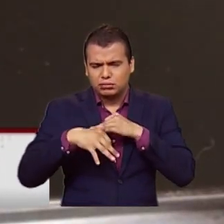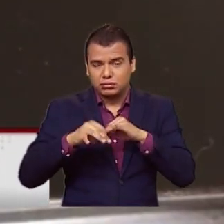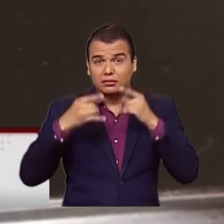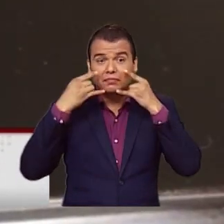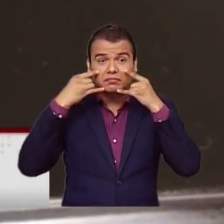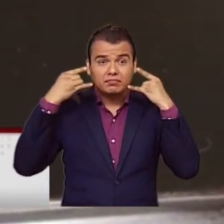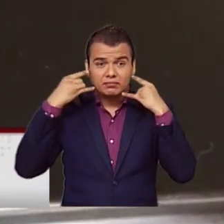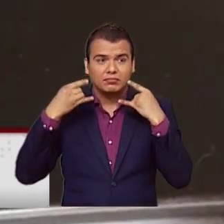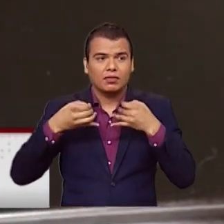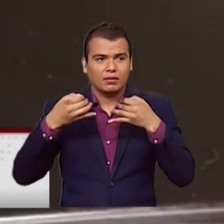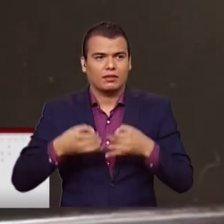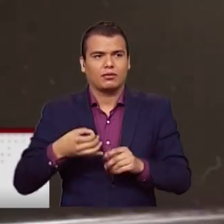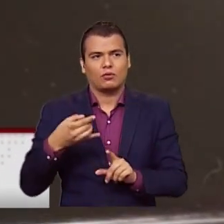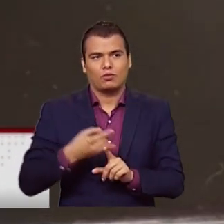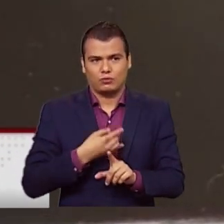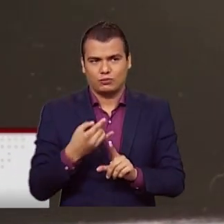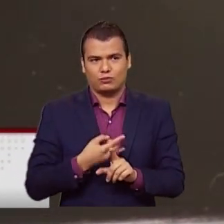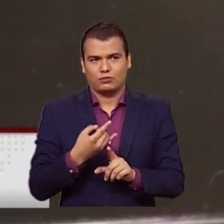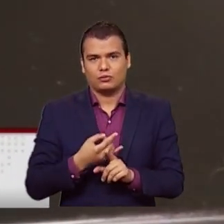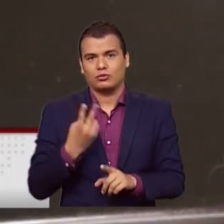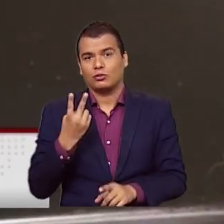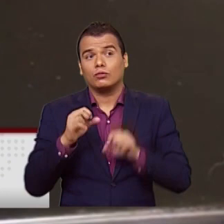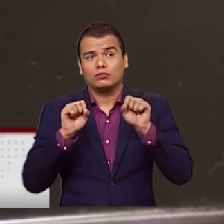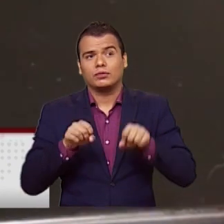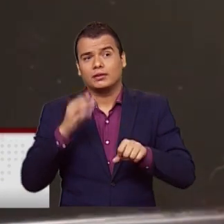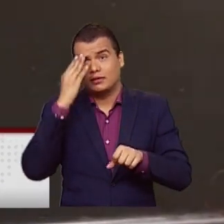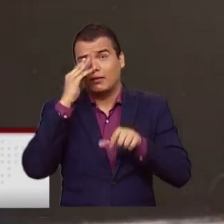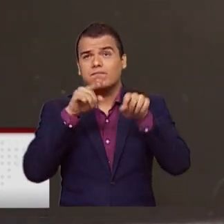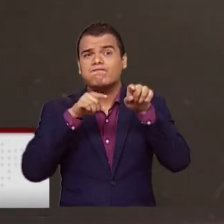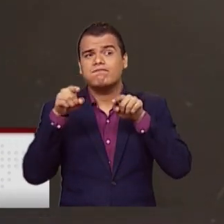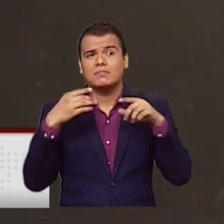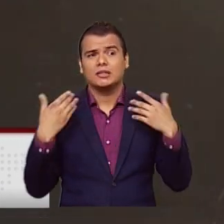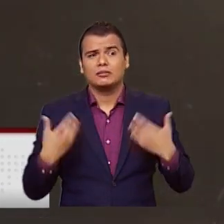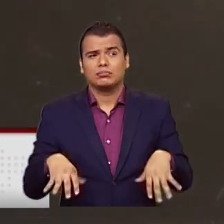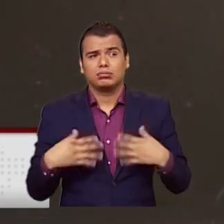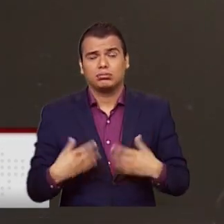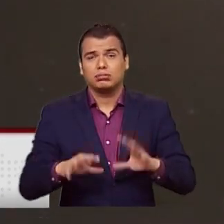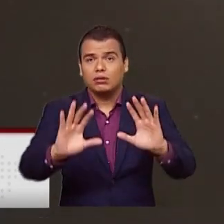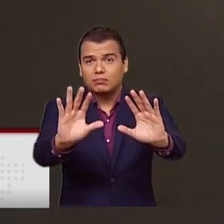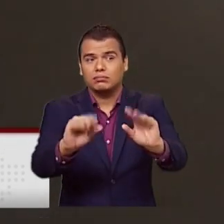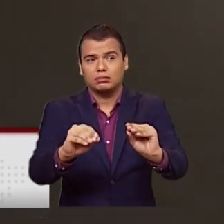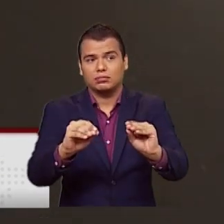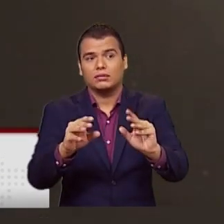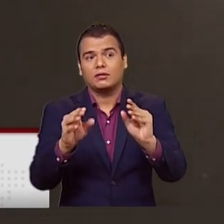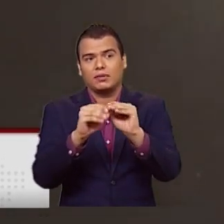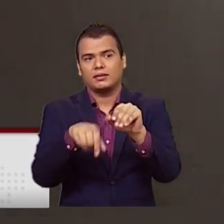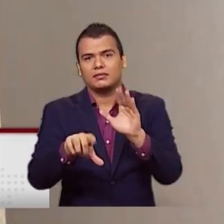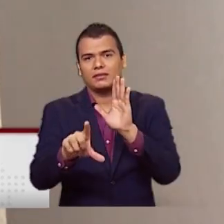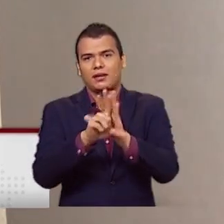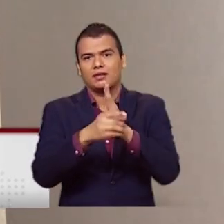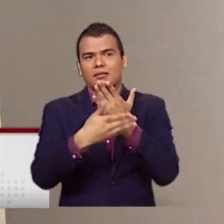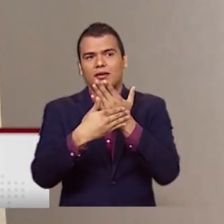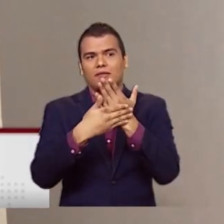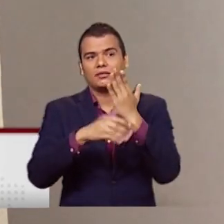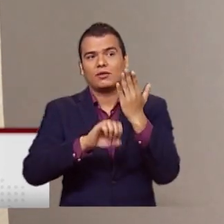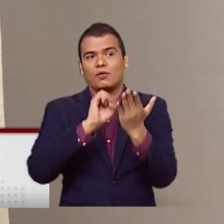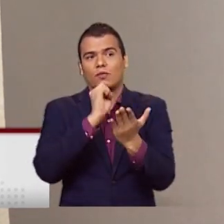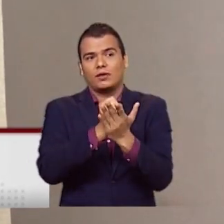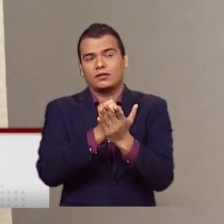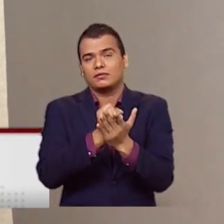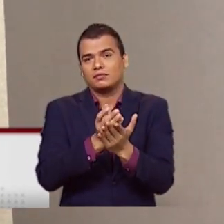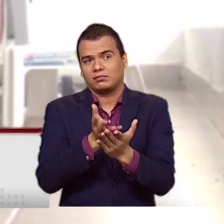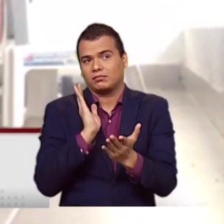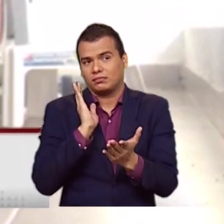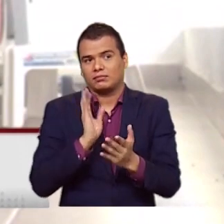son reutilizables, porque primero hay una escasez grandísima de ellos y segundo pues porque es algo obligatorio y son medidas de seguridad que tenemos